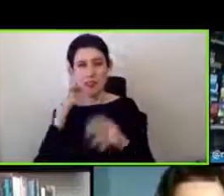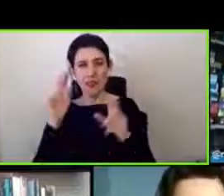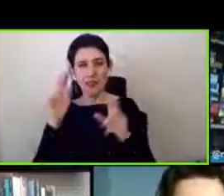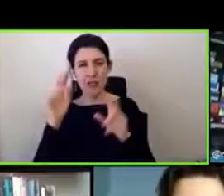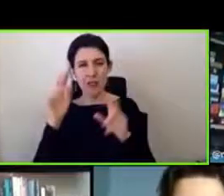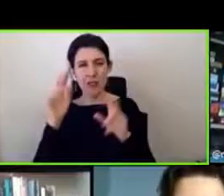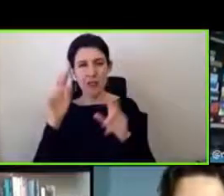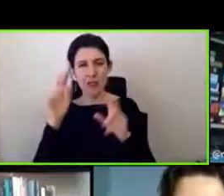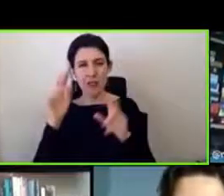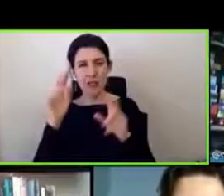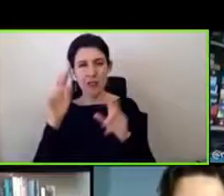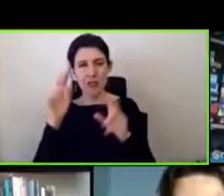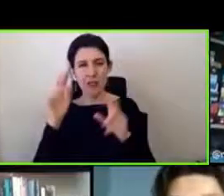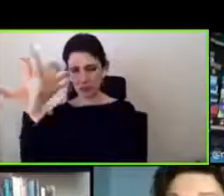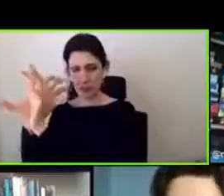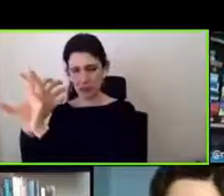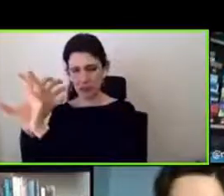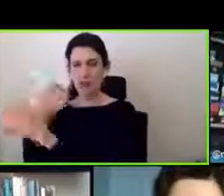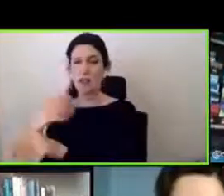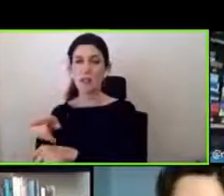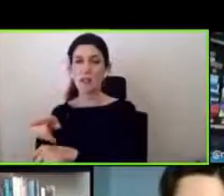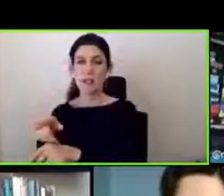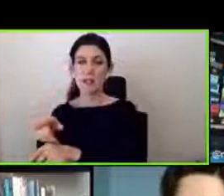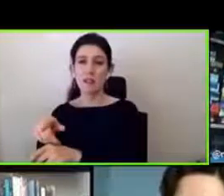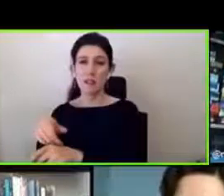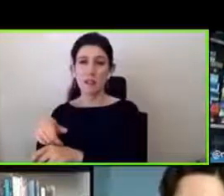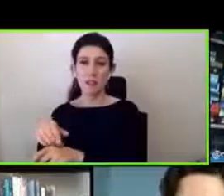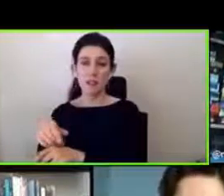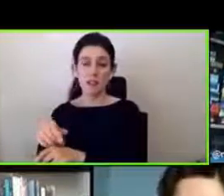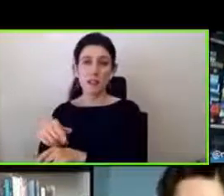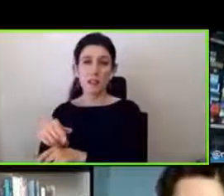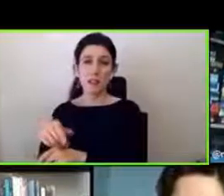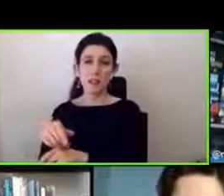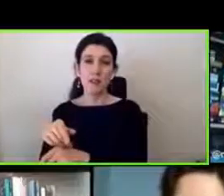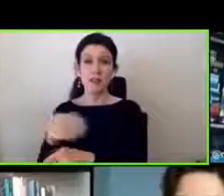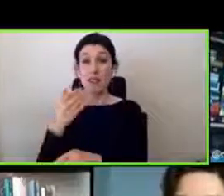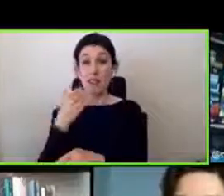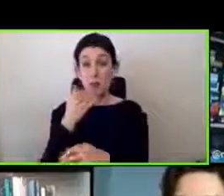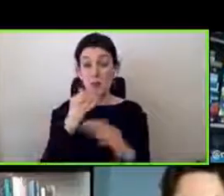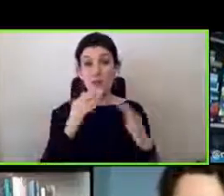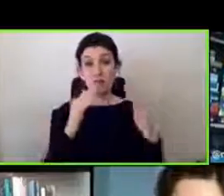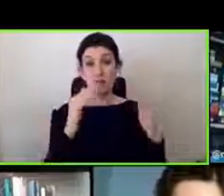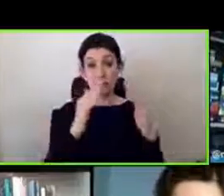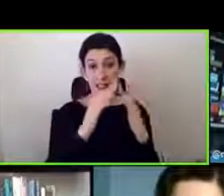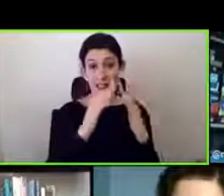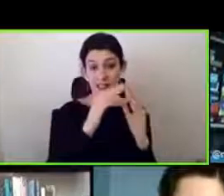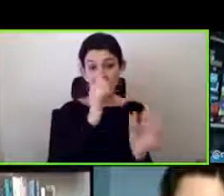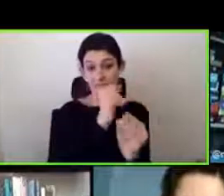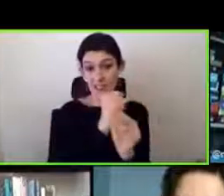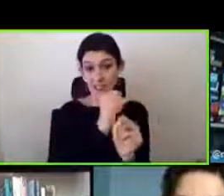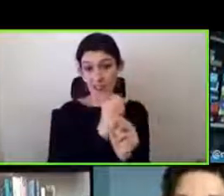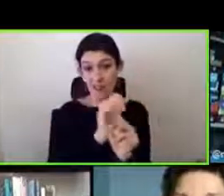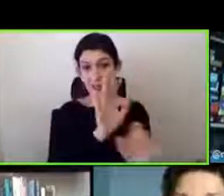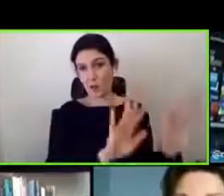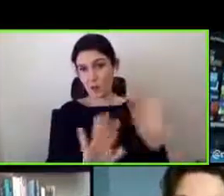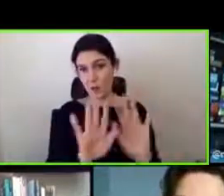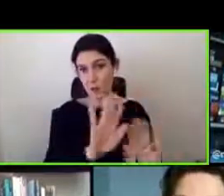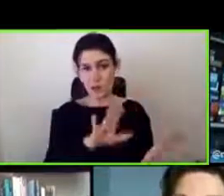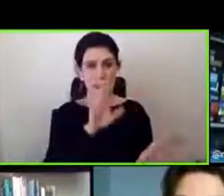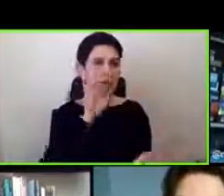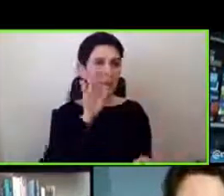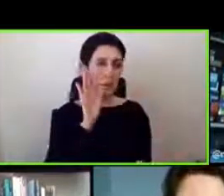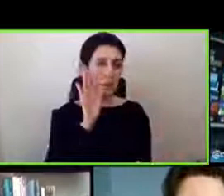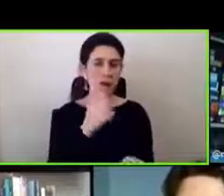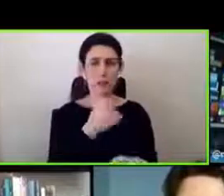que quita tiempo, ¿no es cierto? Está el trabajo propio del hogar, que también quita un tiempo a los niños. Entonces, tratar